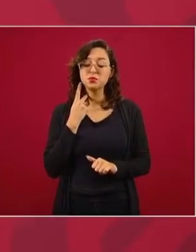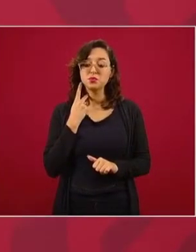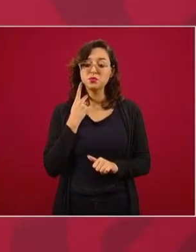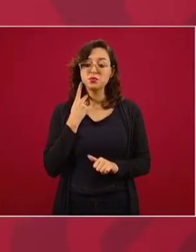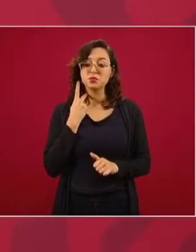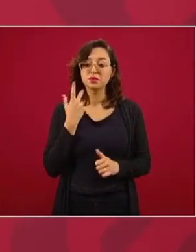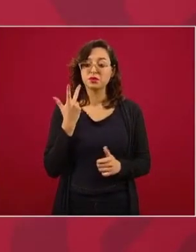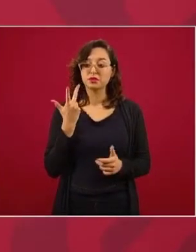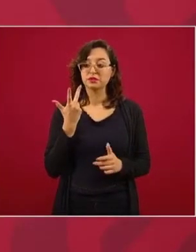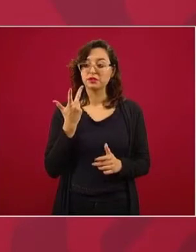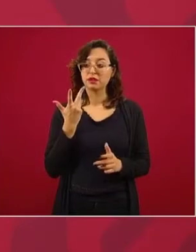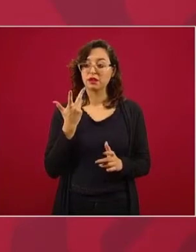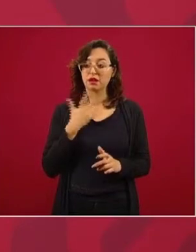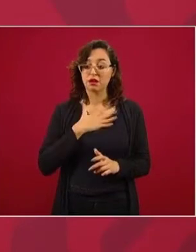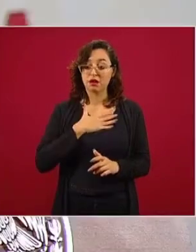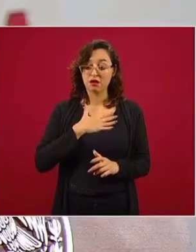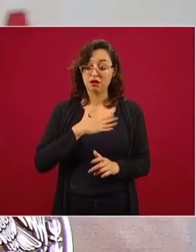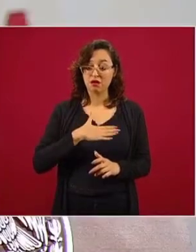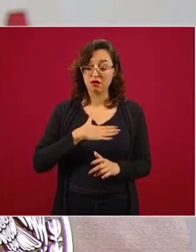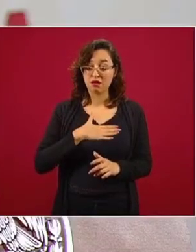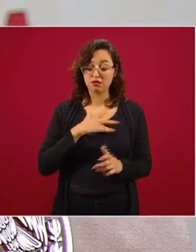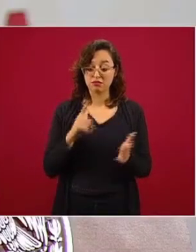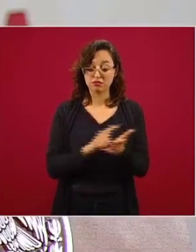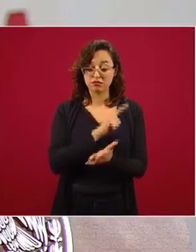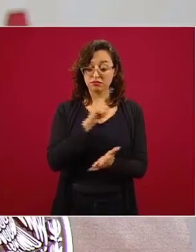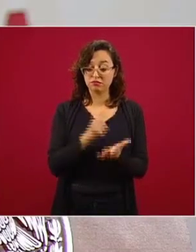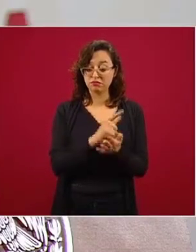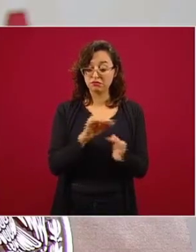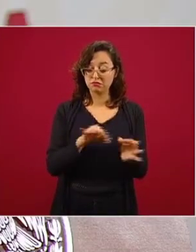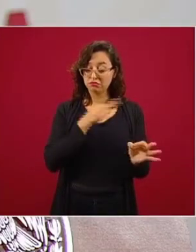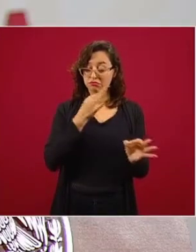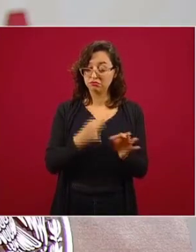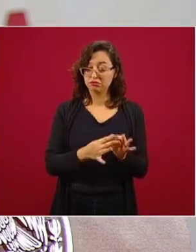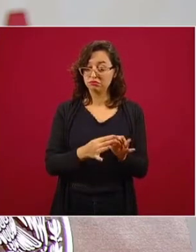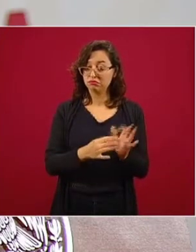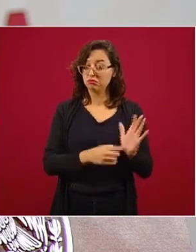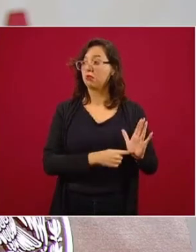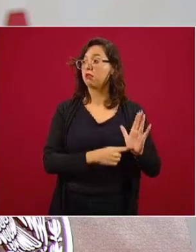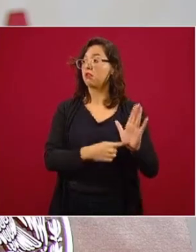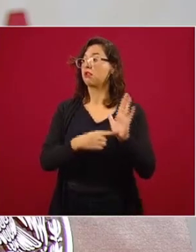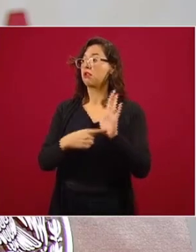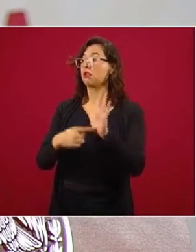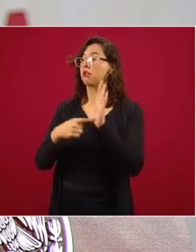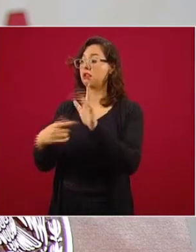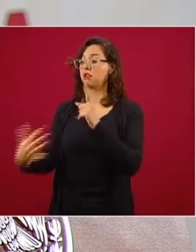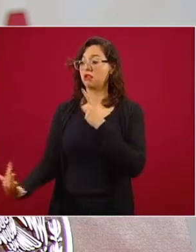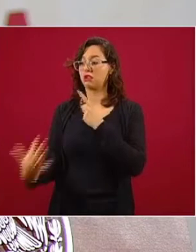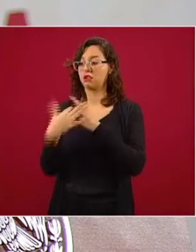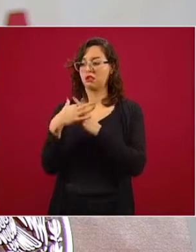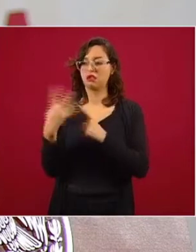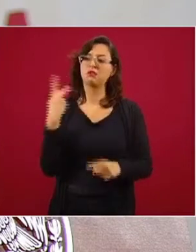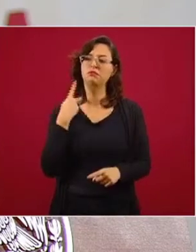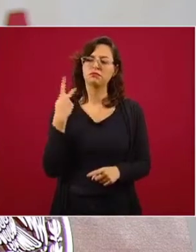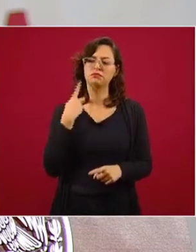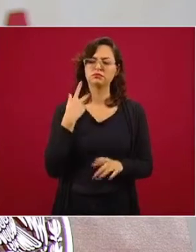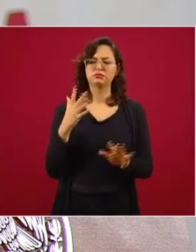pero también debe de quedar claro que no